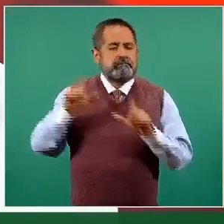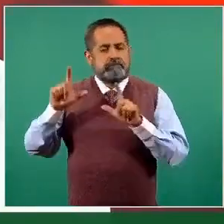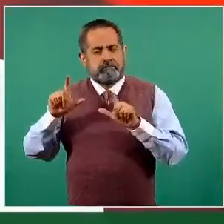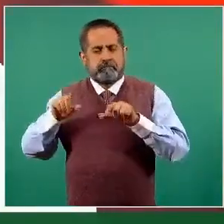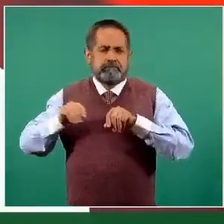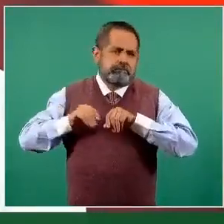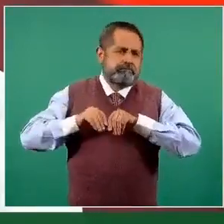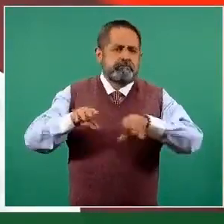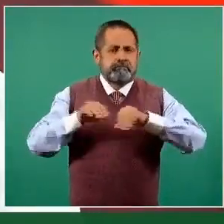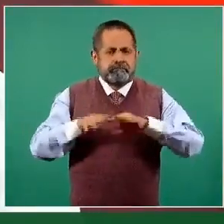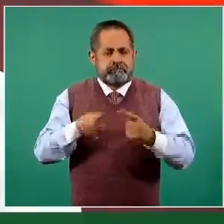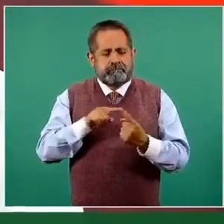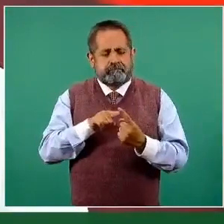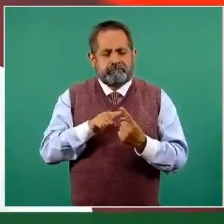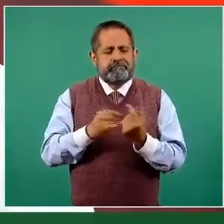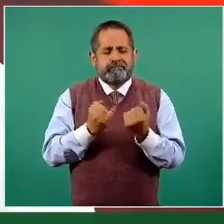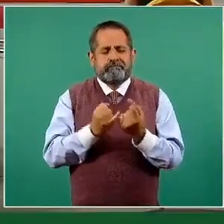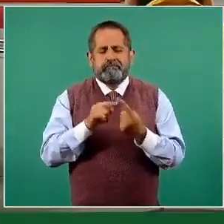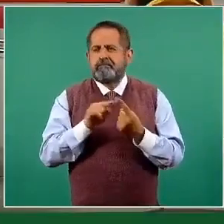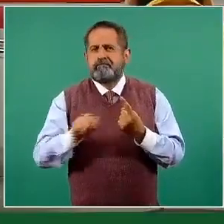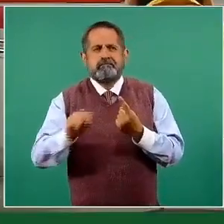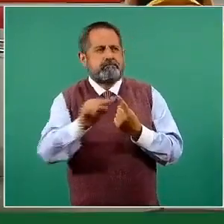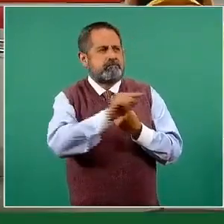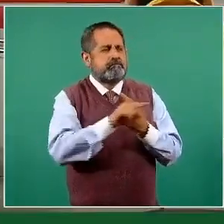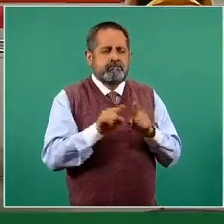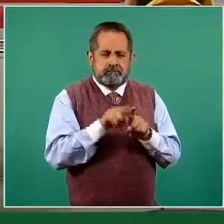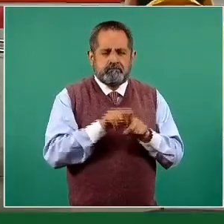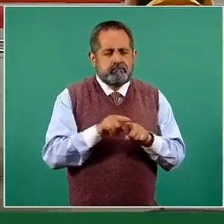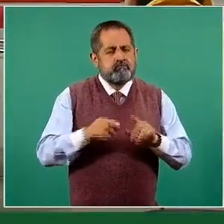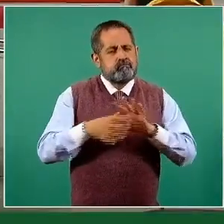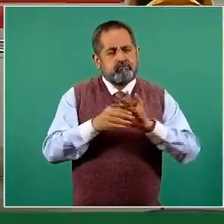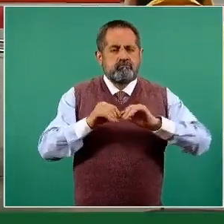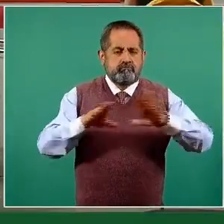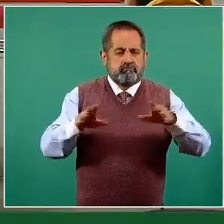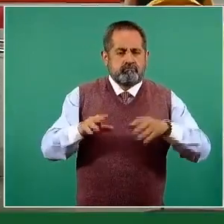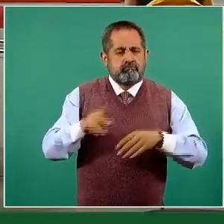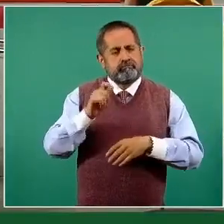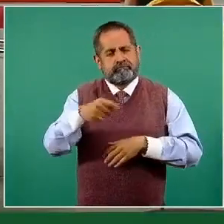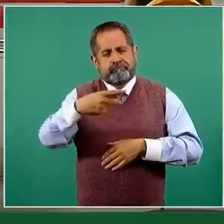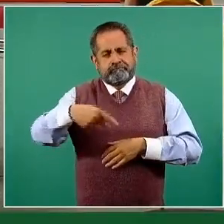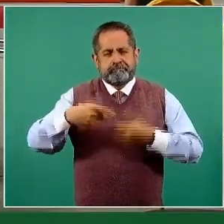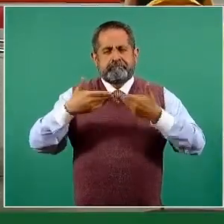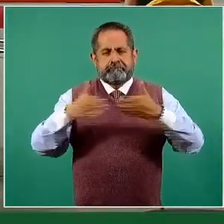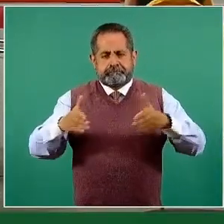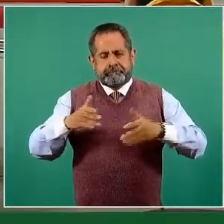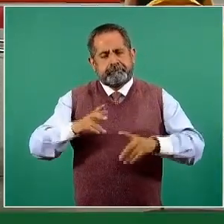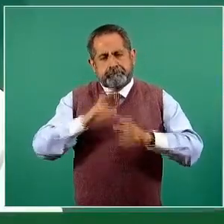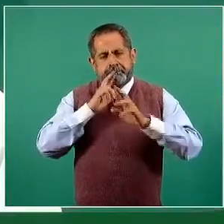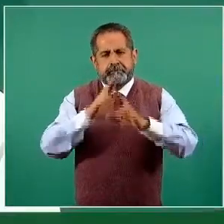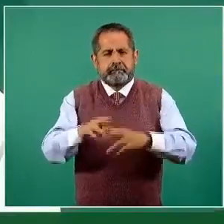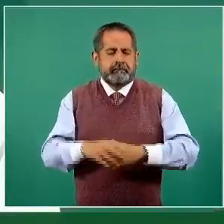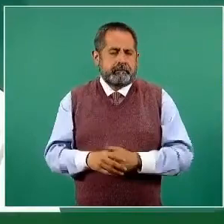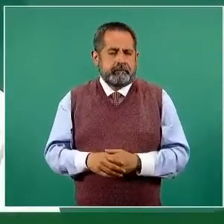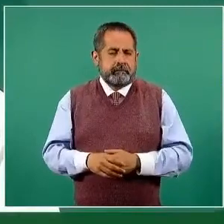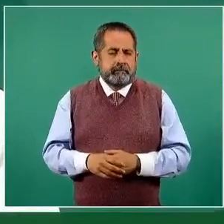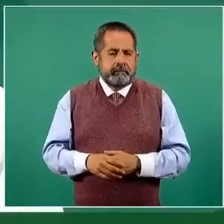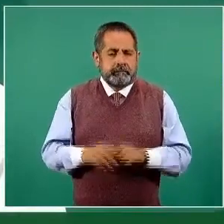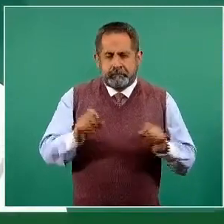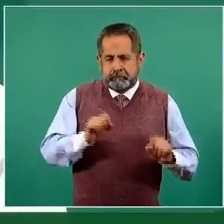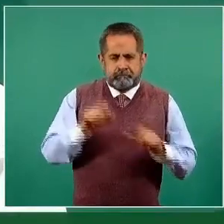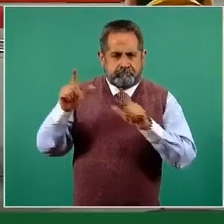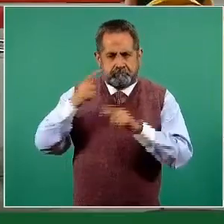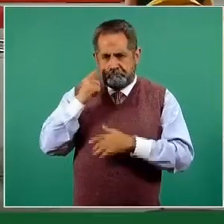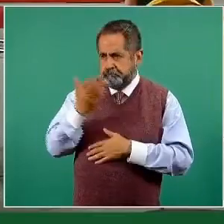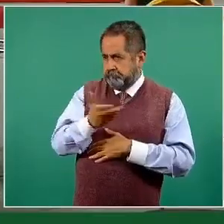las inquietudes de una gran cantidad de personas, las ponemos aquí como preguntas abiertas y las respondemos. Vamos a pasar a esta